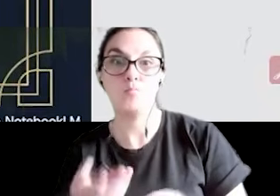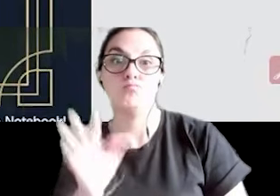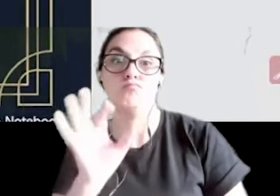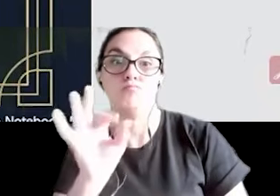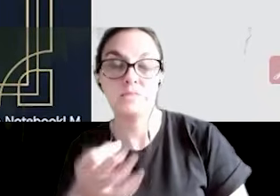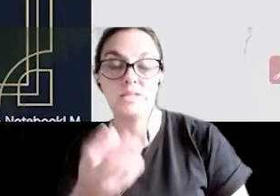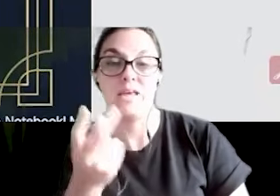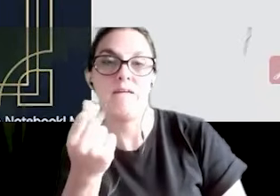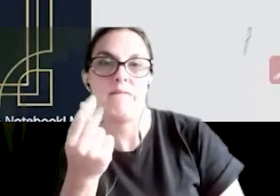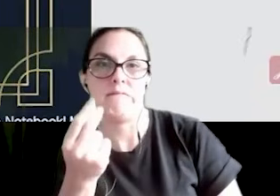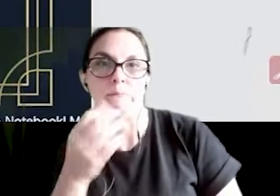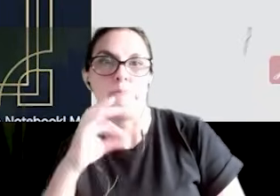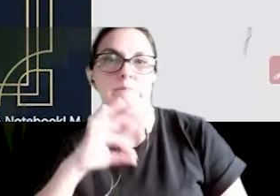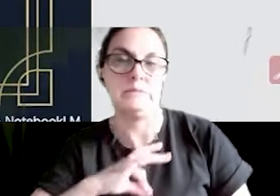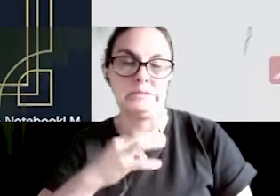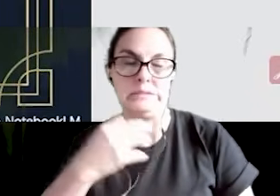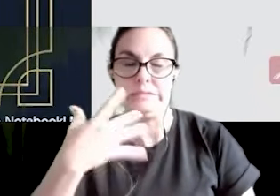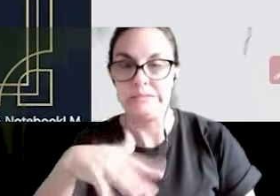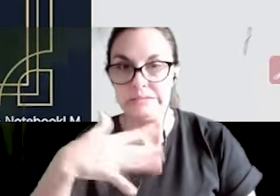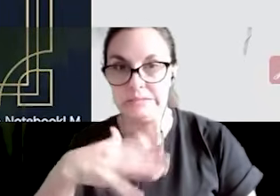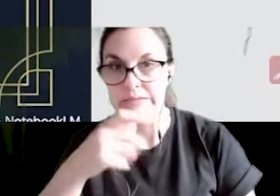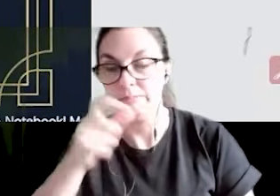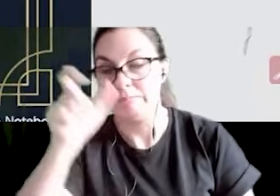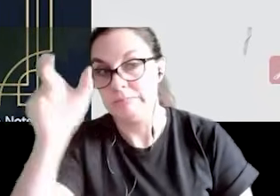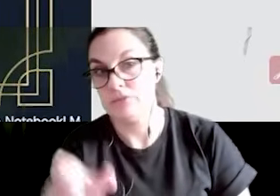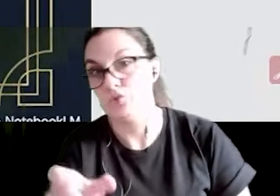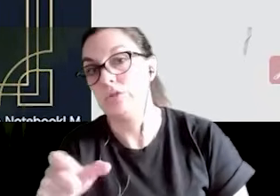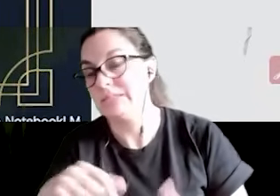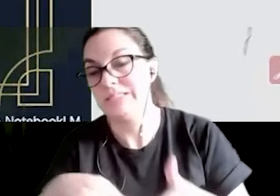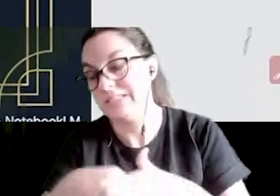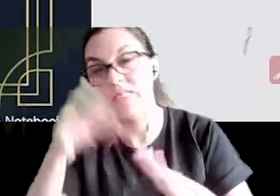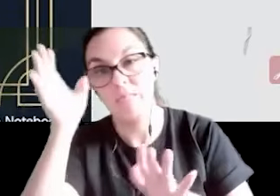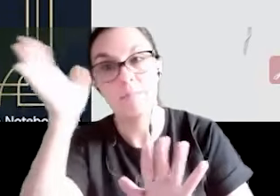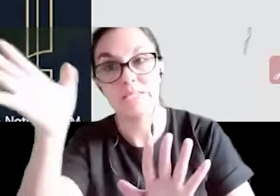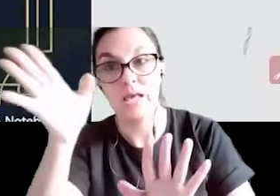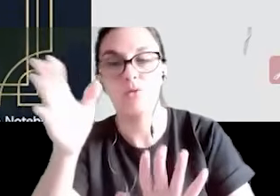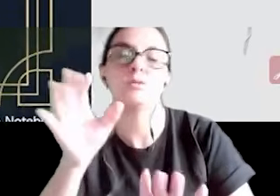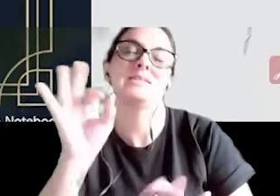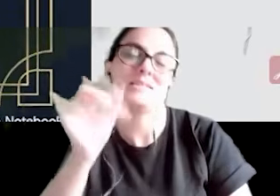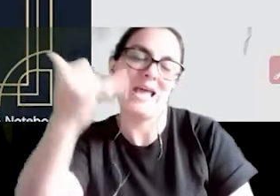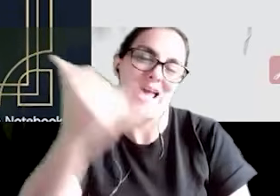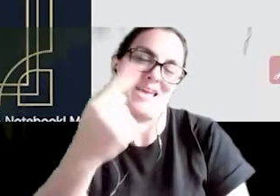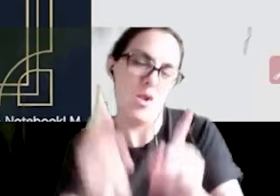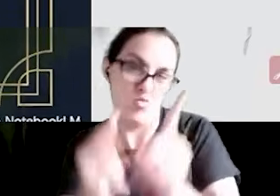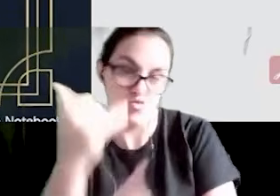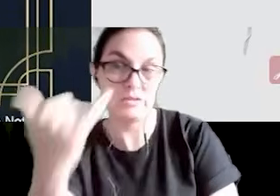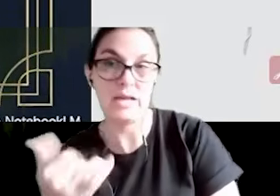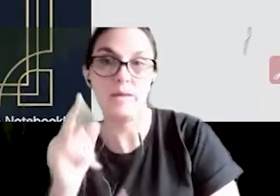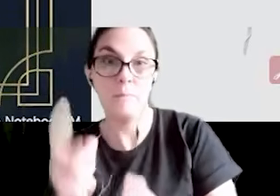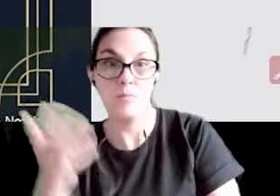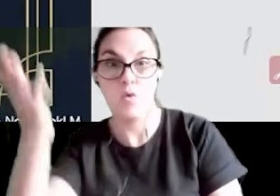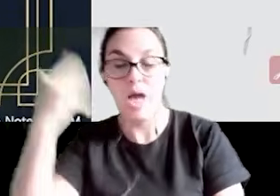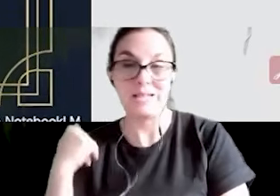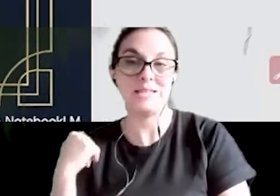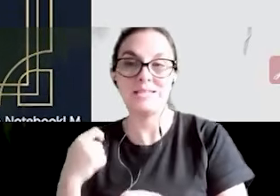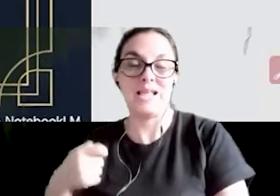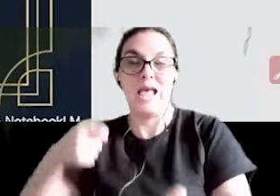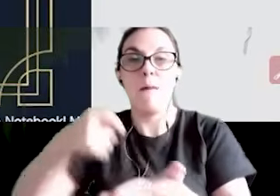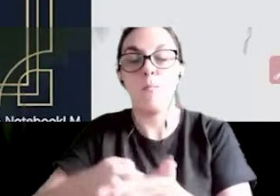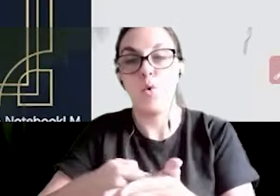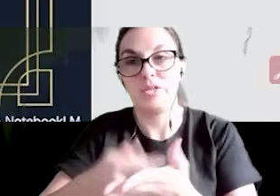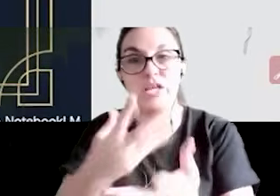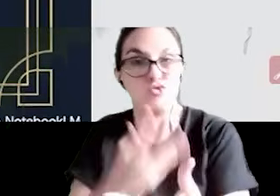elevados como para sujetos personas humanas, no quita de que los hay. Cuando nosotros tuvimos el aporte solidario y extraordinario por el